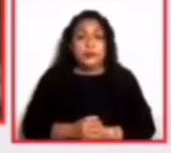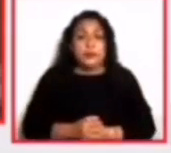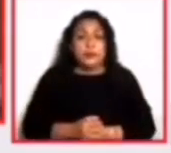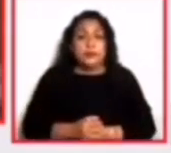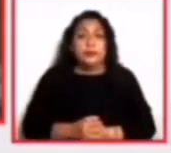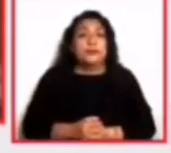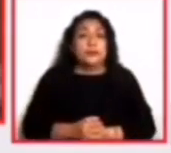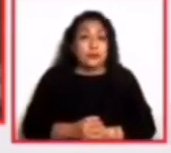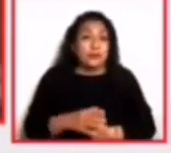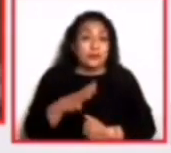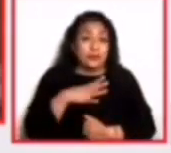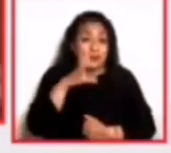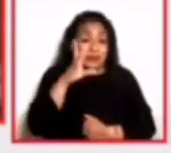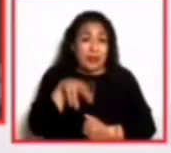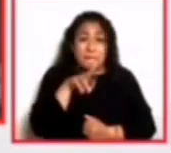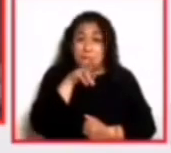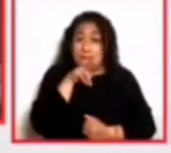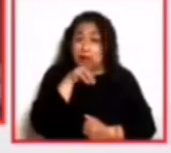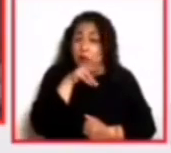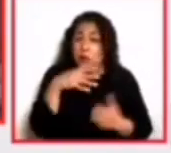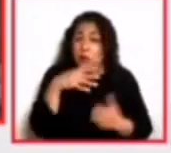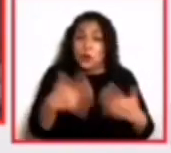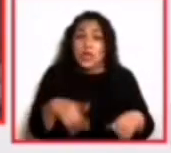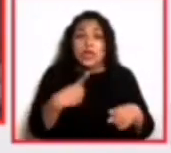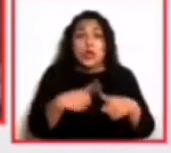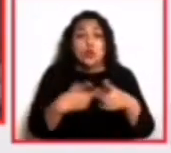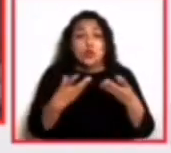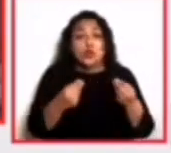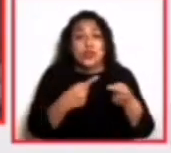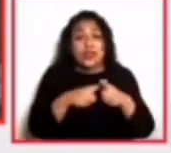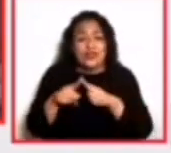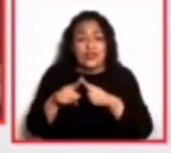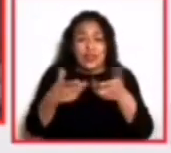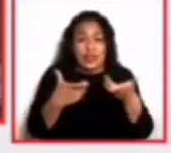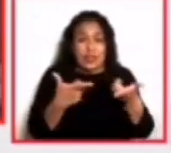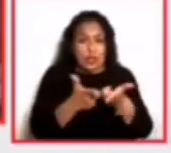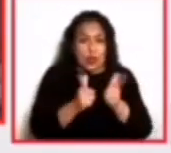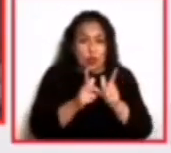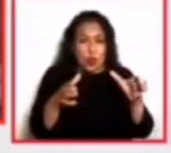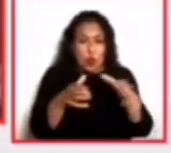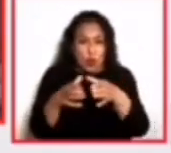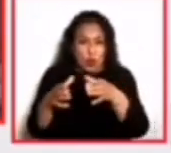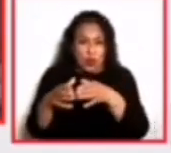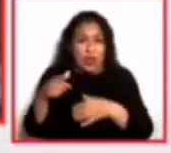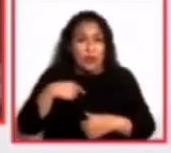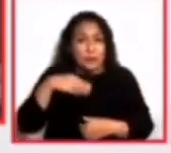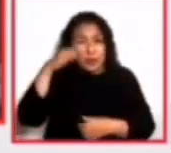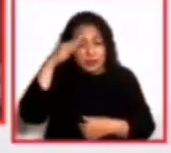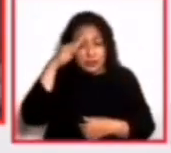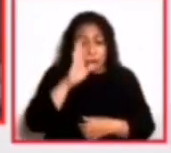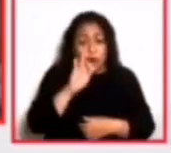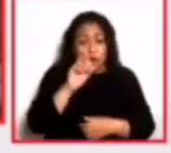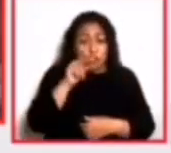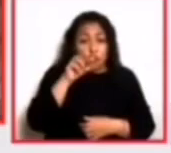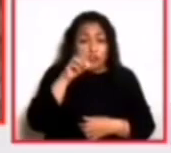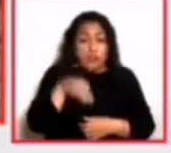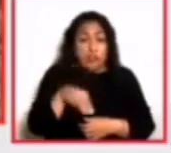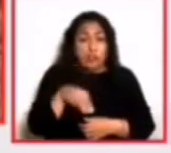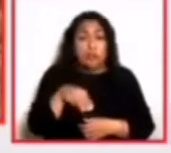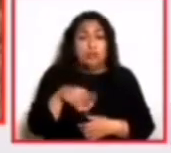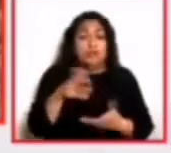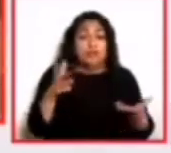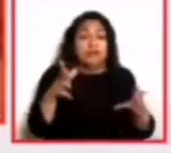pues surgió una gran preocupación de parte de muchas comunidades porque se pensaba que el Fonden se iba